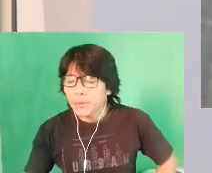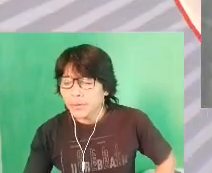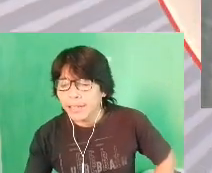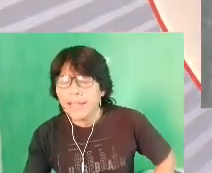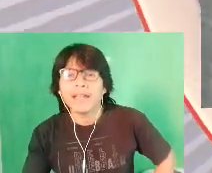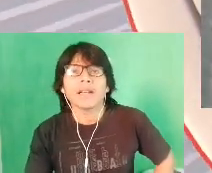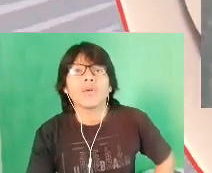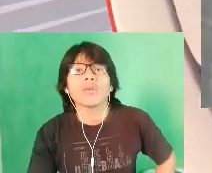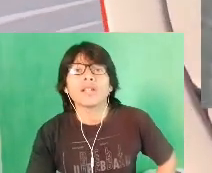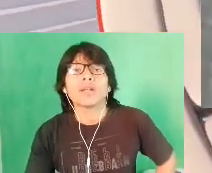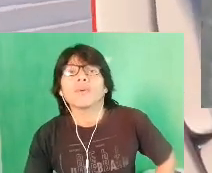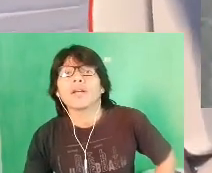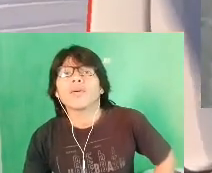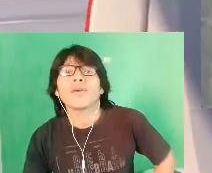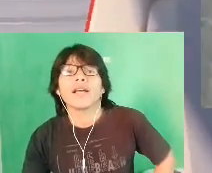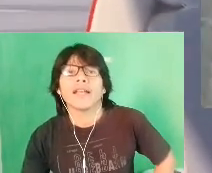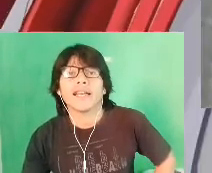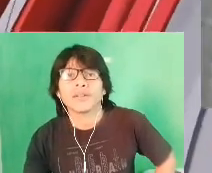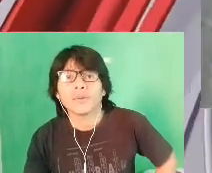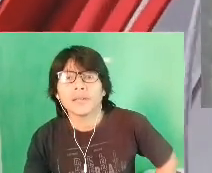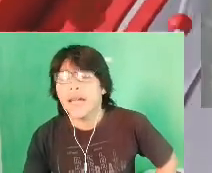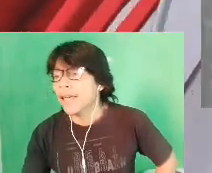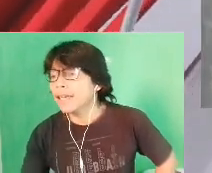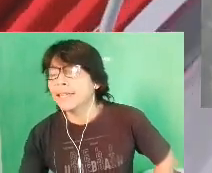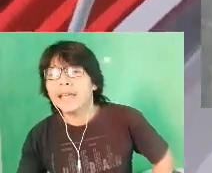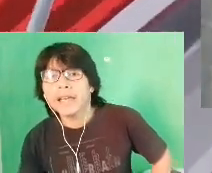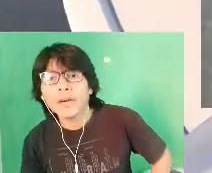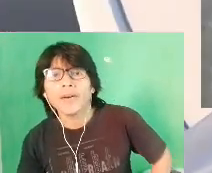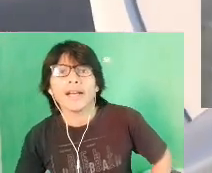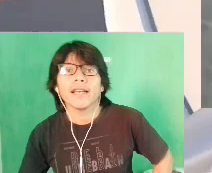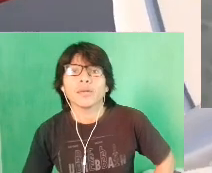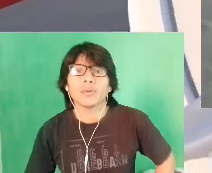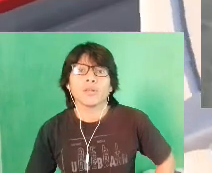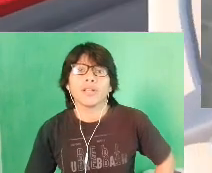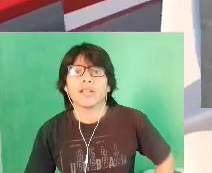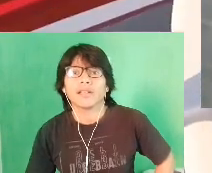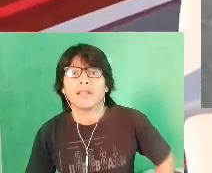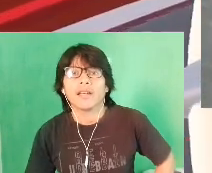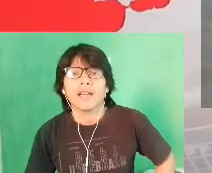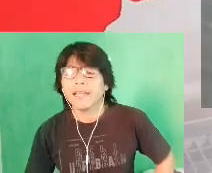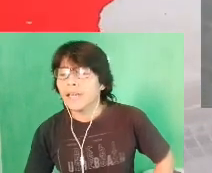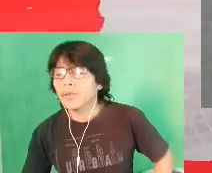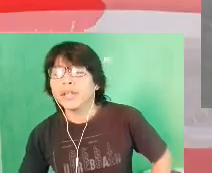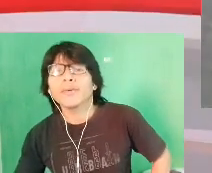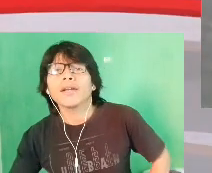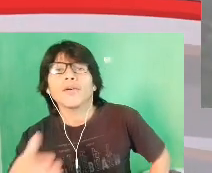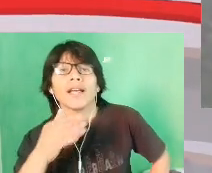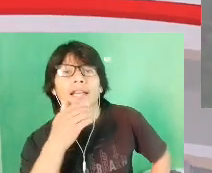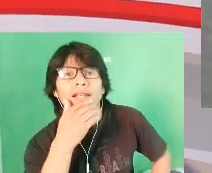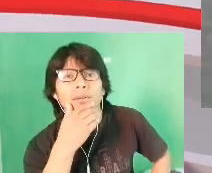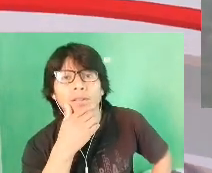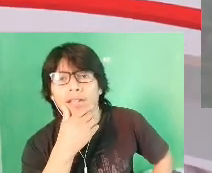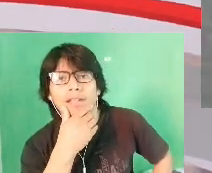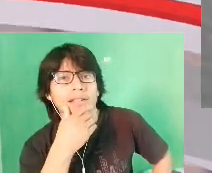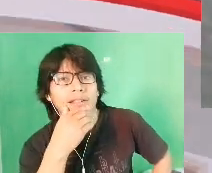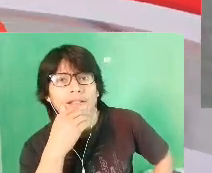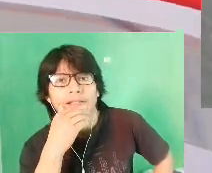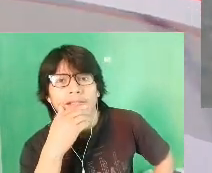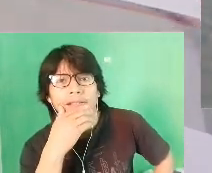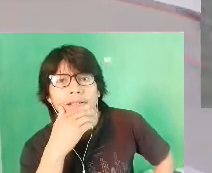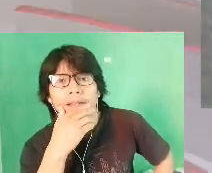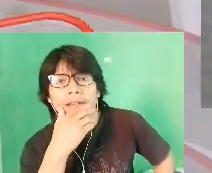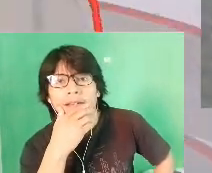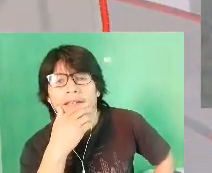eso sugieren continuar con la guerra sucia. Hay que seguir con la guerra sucia. Hay que continuar con la guerra sucia.